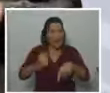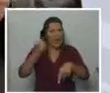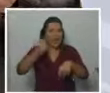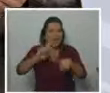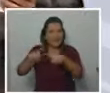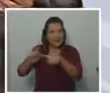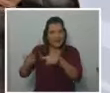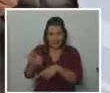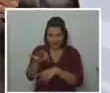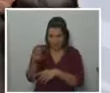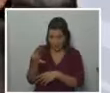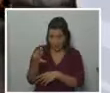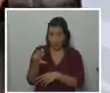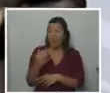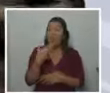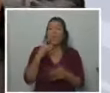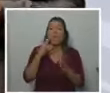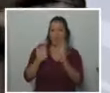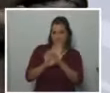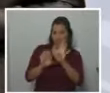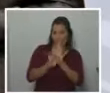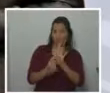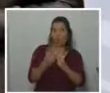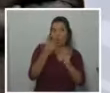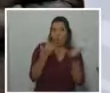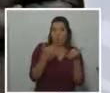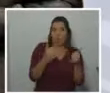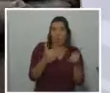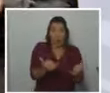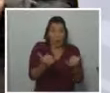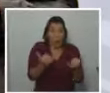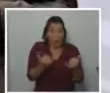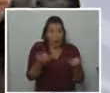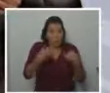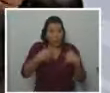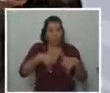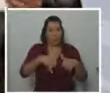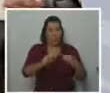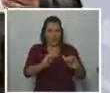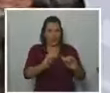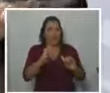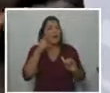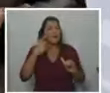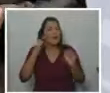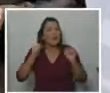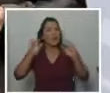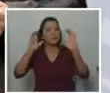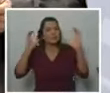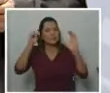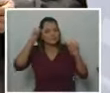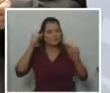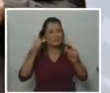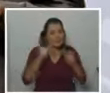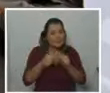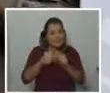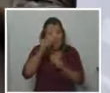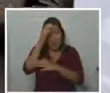bueno, una de esas es una promoción que está vigente en este momento, precisamente conmemorando a la cultura